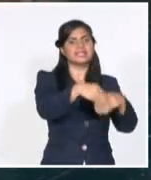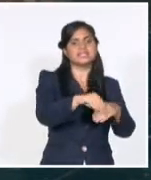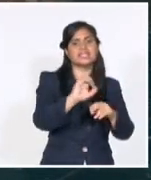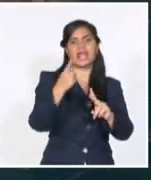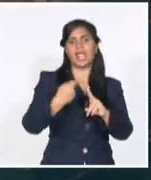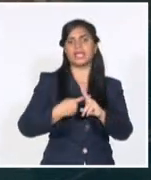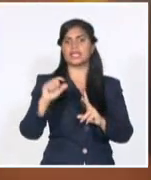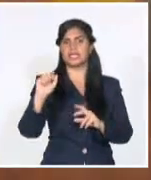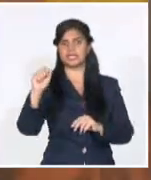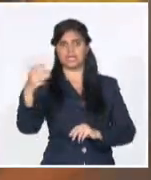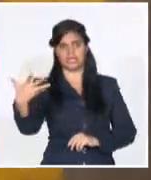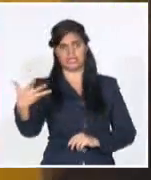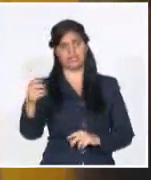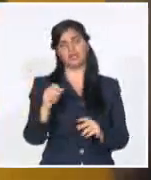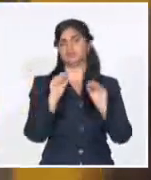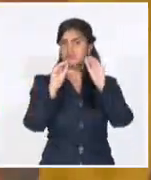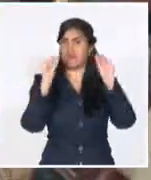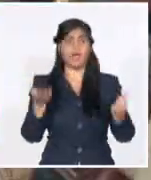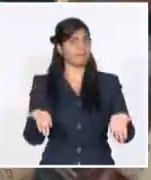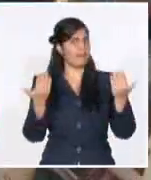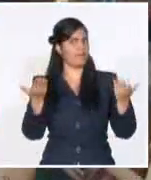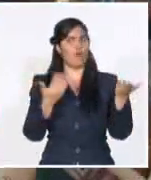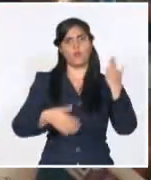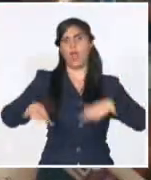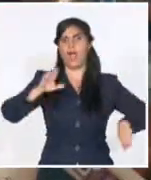una recogida en la playa.